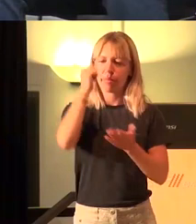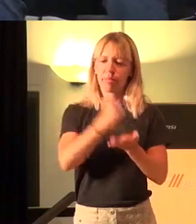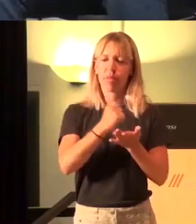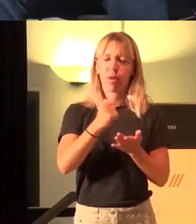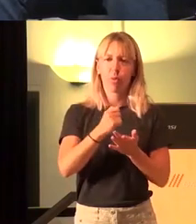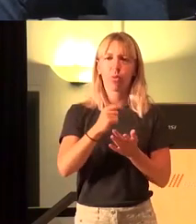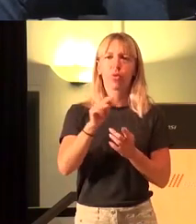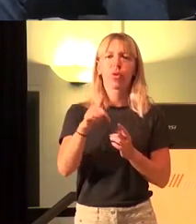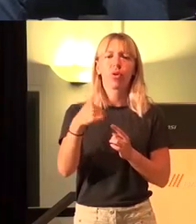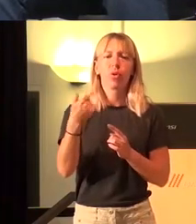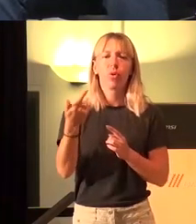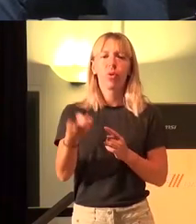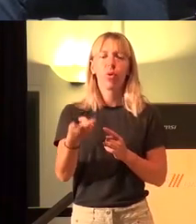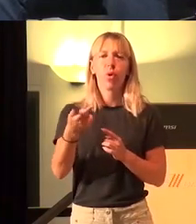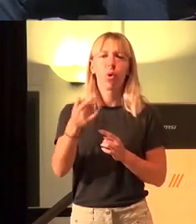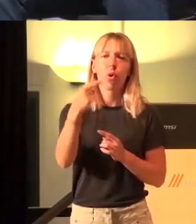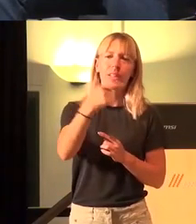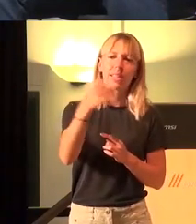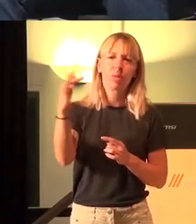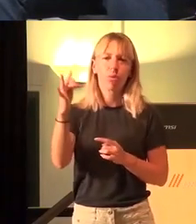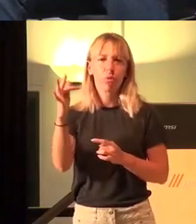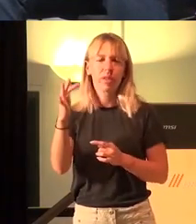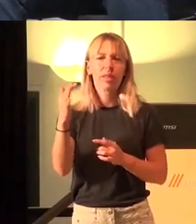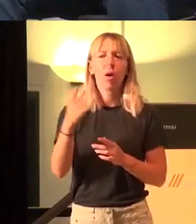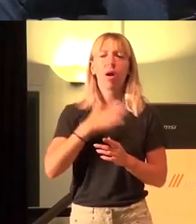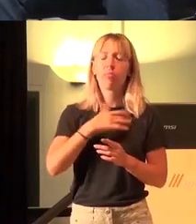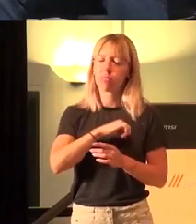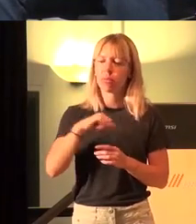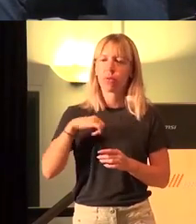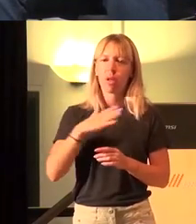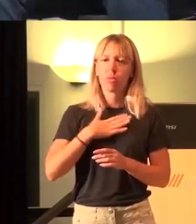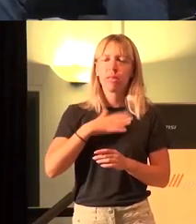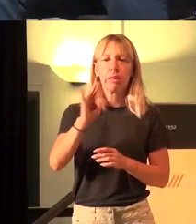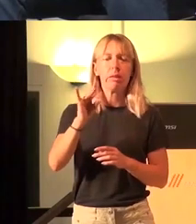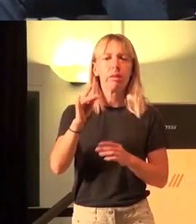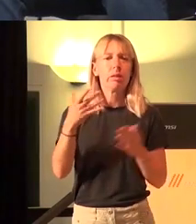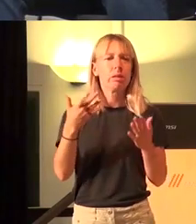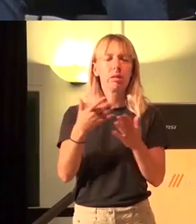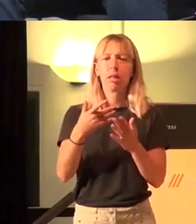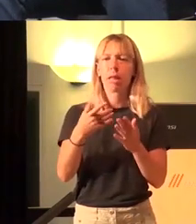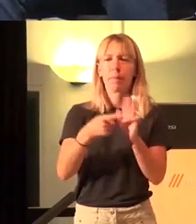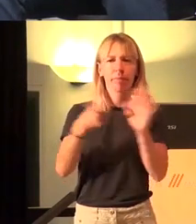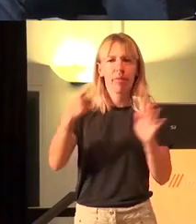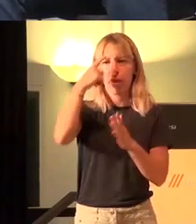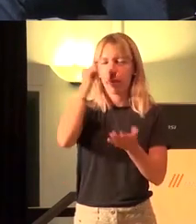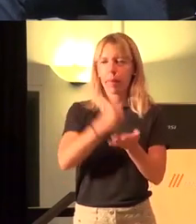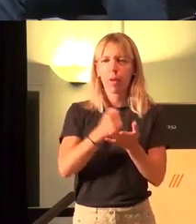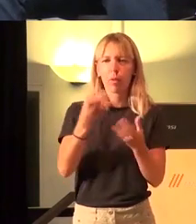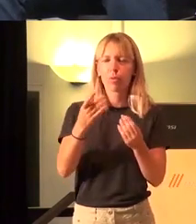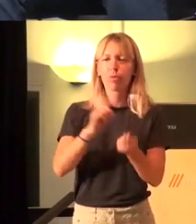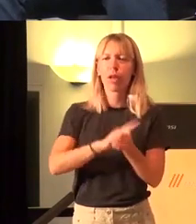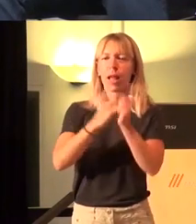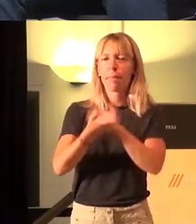a veces son tan malos los negativos como los positivos, y a mí personalmente me ha quitado mil prejuicios y me ha hecho